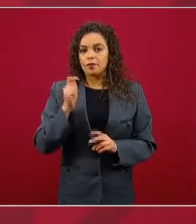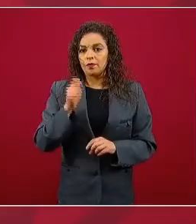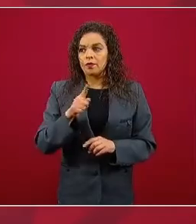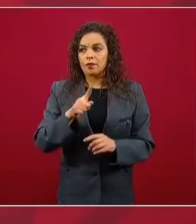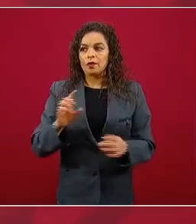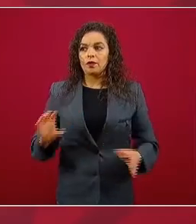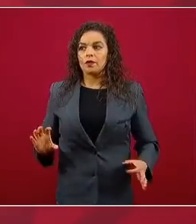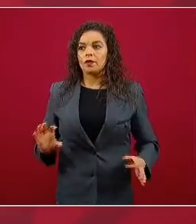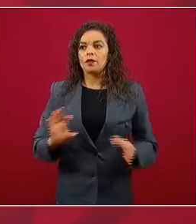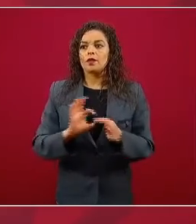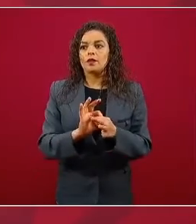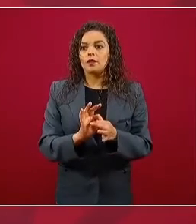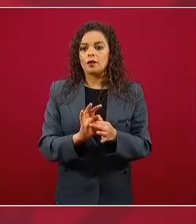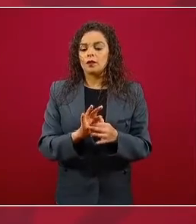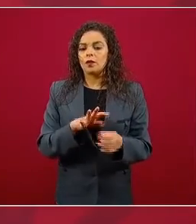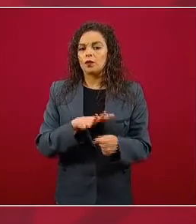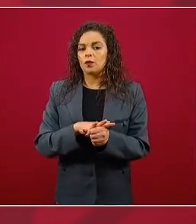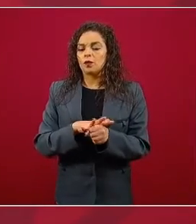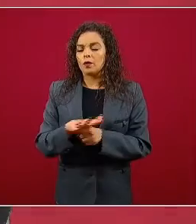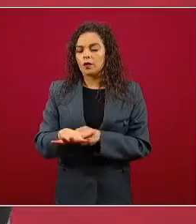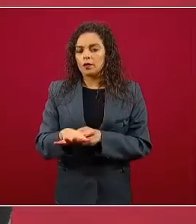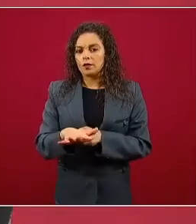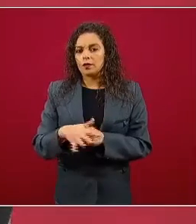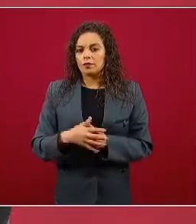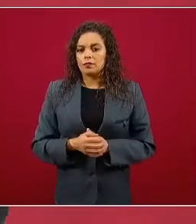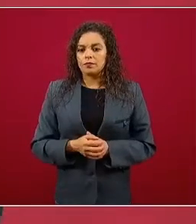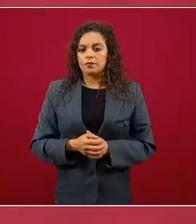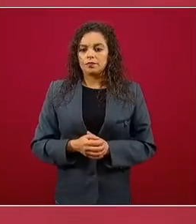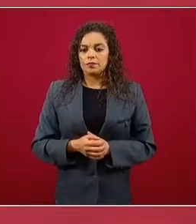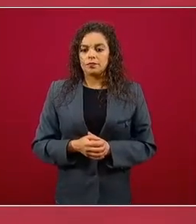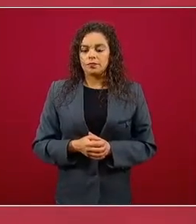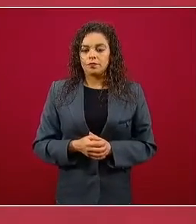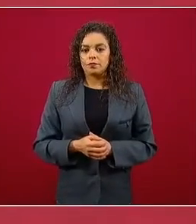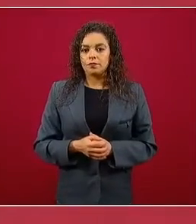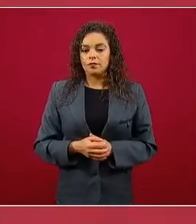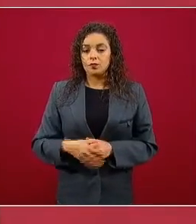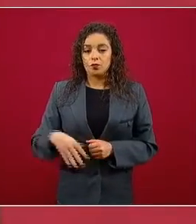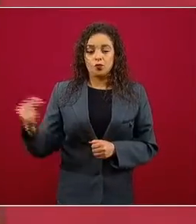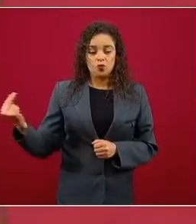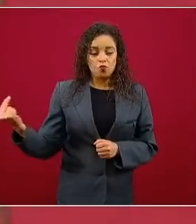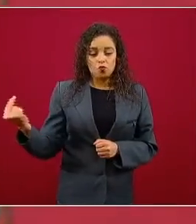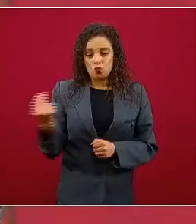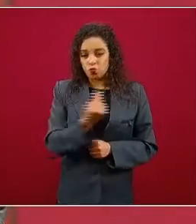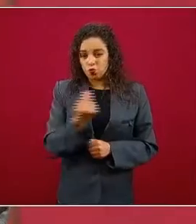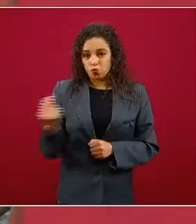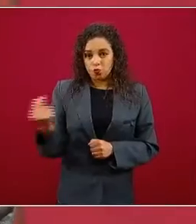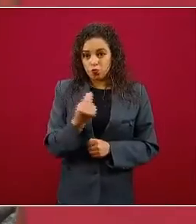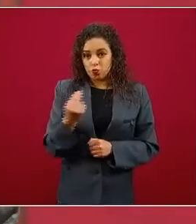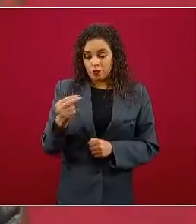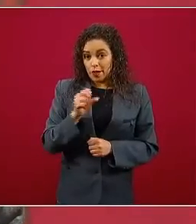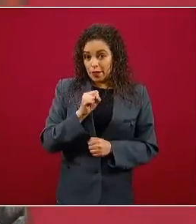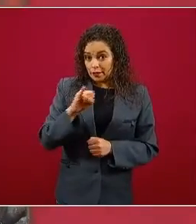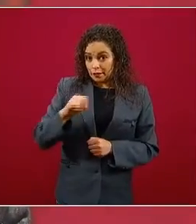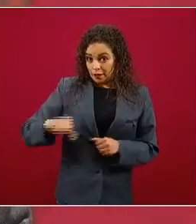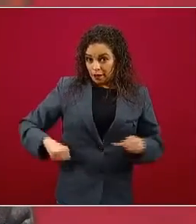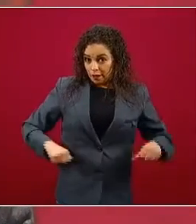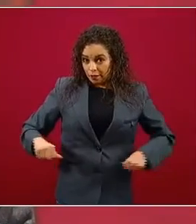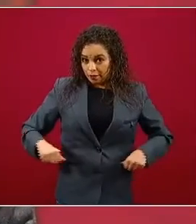corresponde a las actividades esenciales.